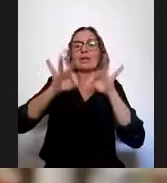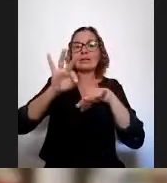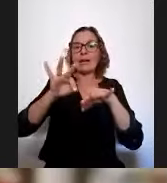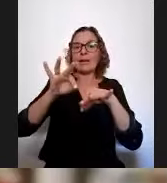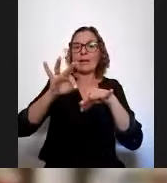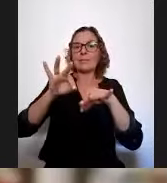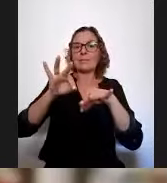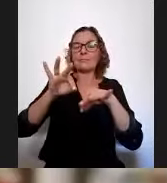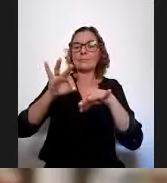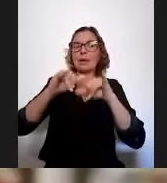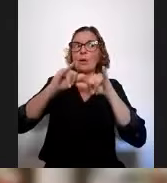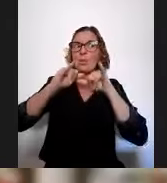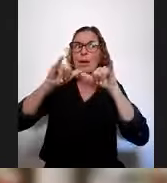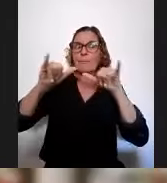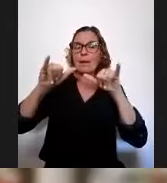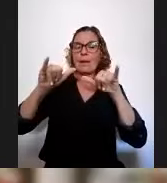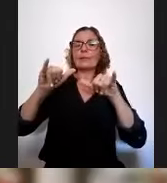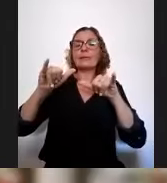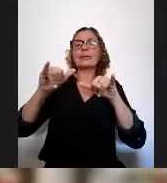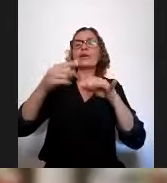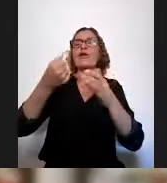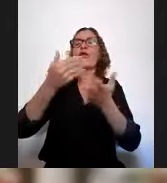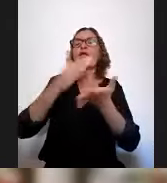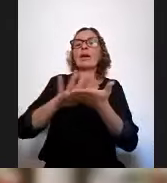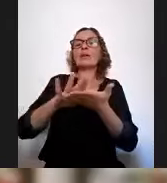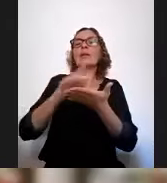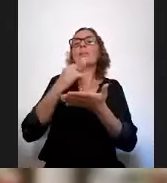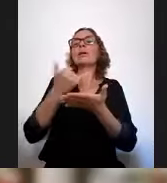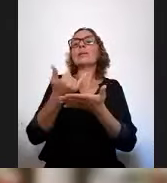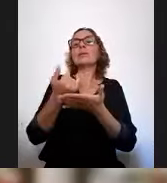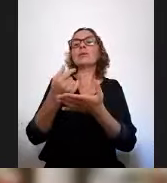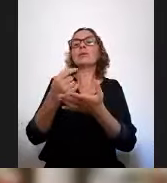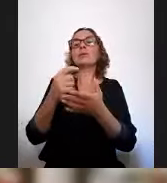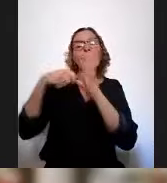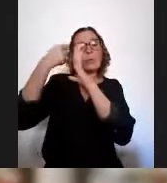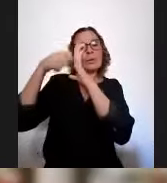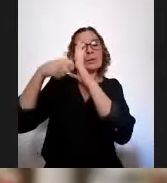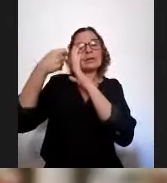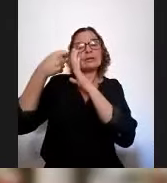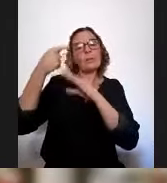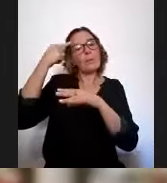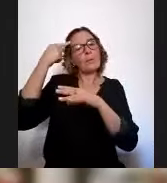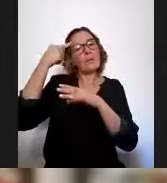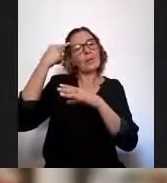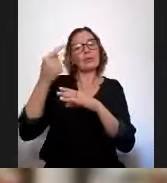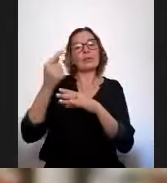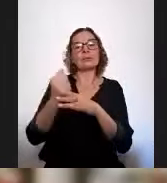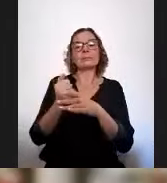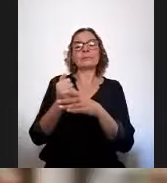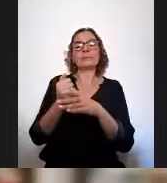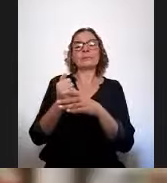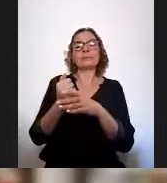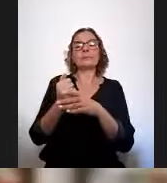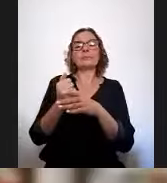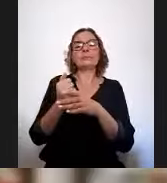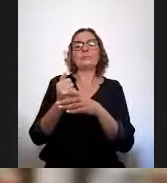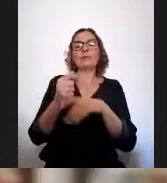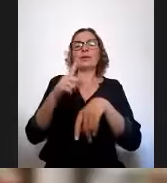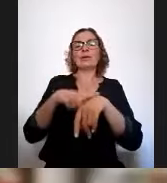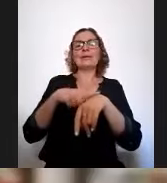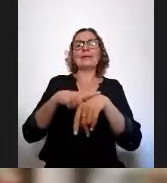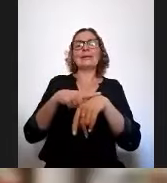en campaña, ¿sí? En oferta. Les traje un videíto, pero creo que no estoy con tiempo suficiente, así